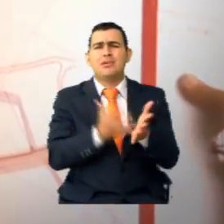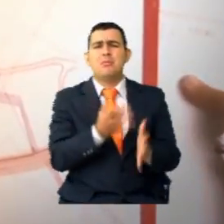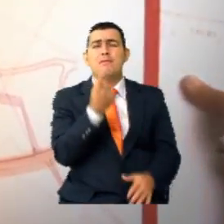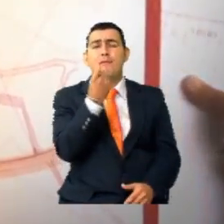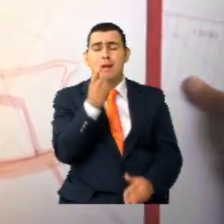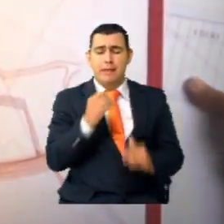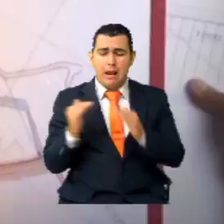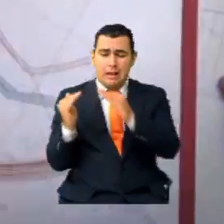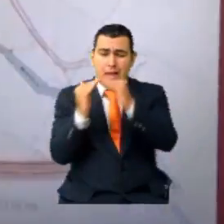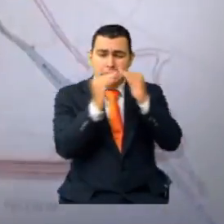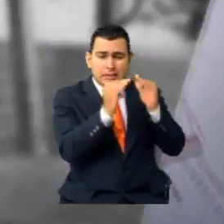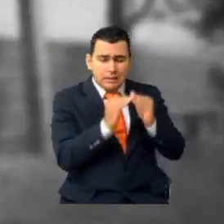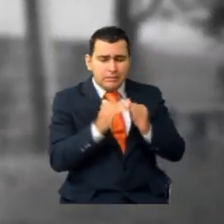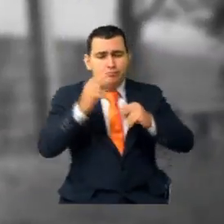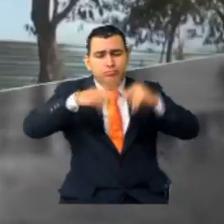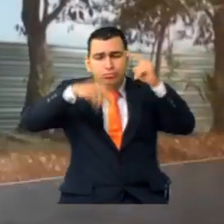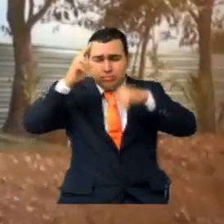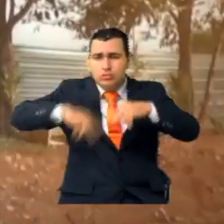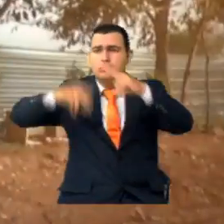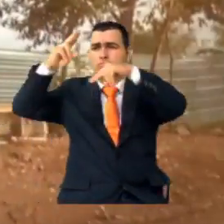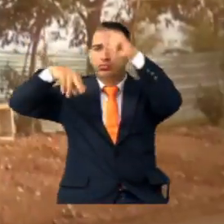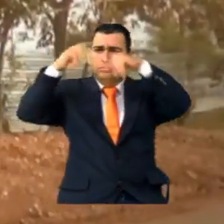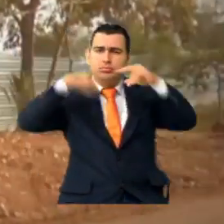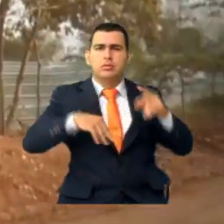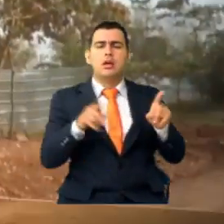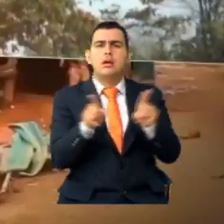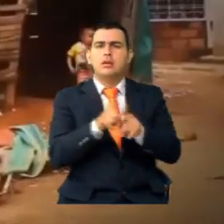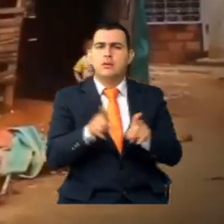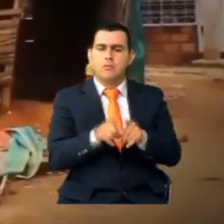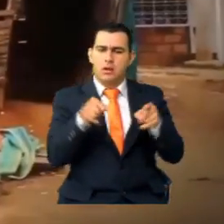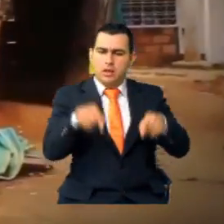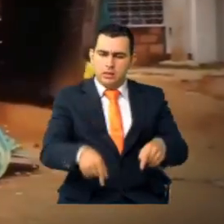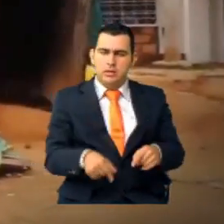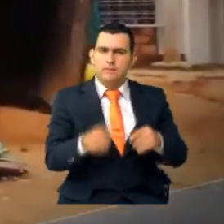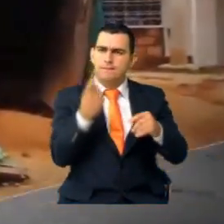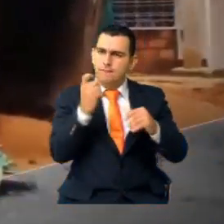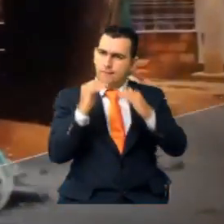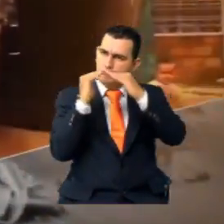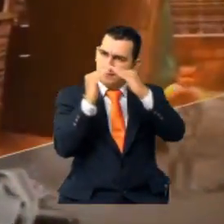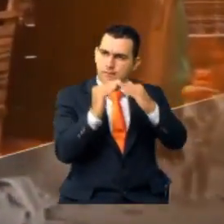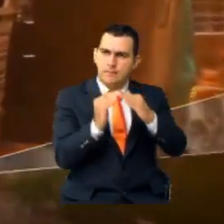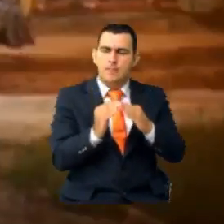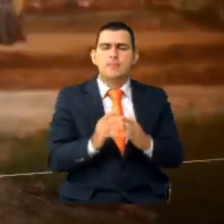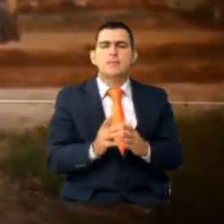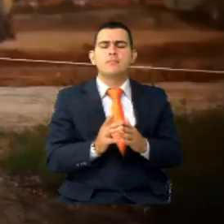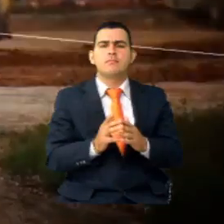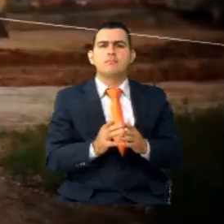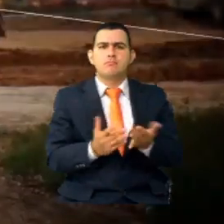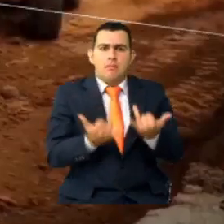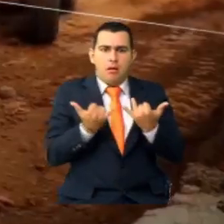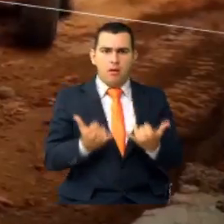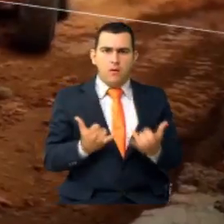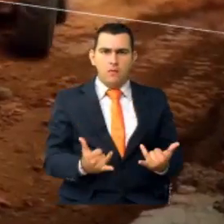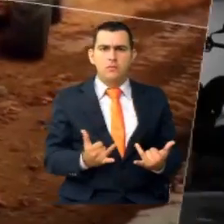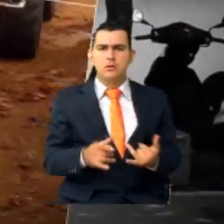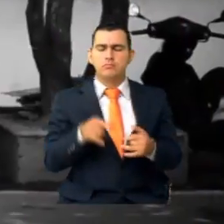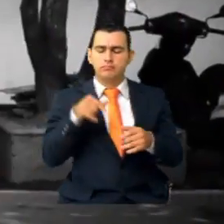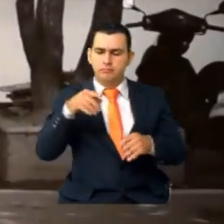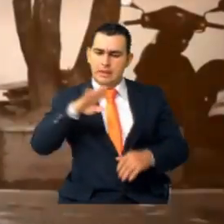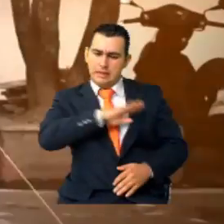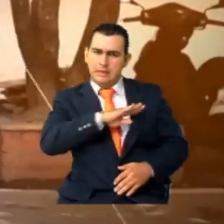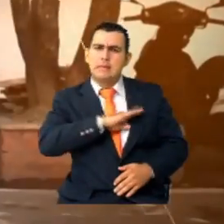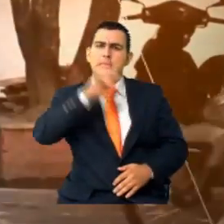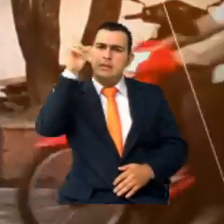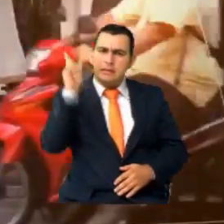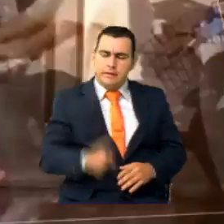limitaciones urbanísticas para desarrollar planes que brinden techo a los sectores vulnerables de la sociedad. La entrante administración municipal deberá afrontar el